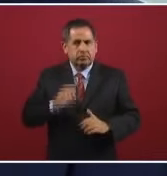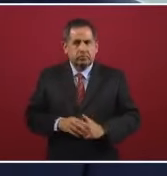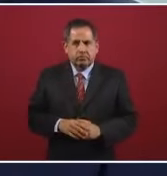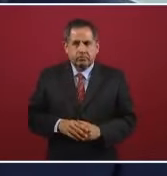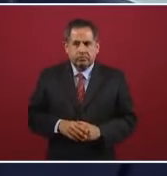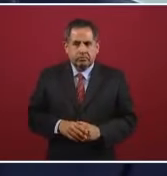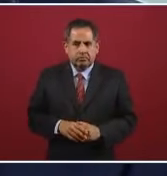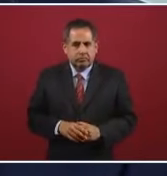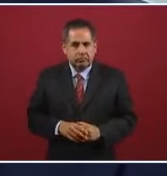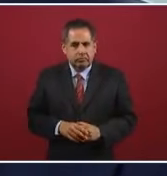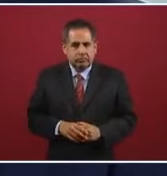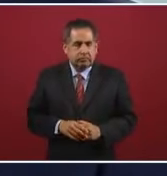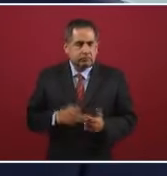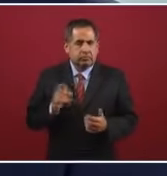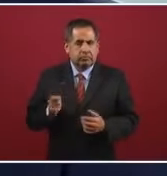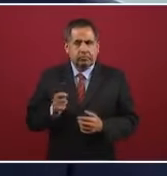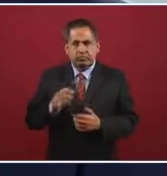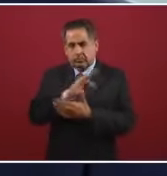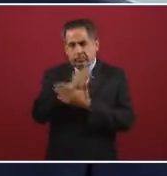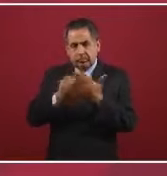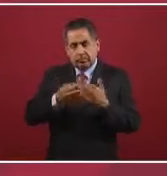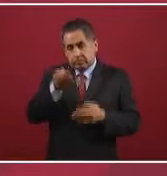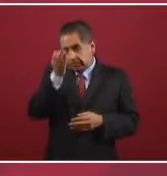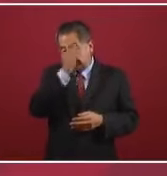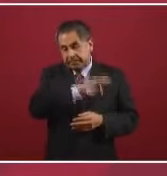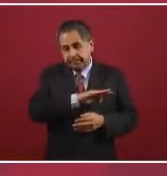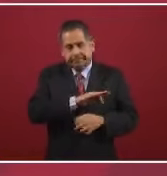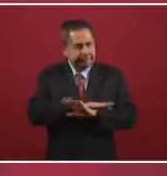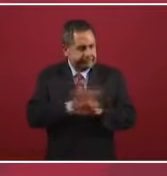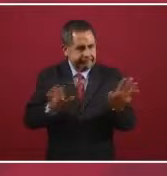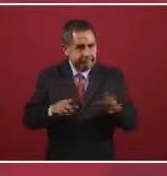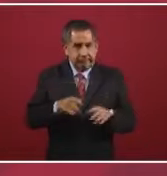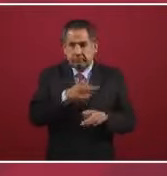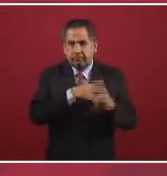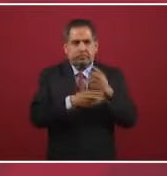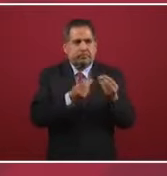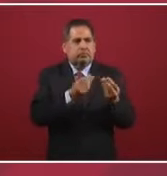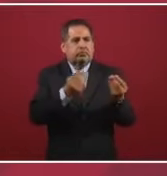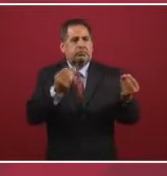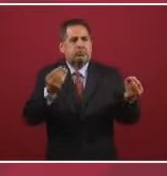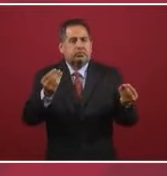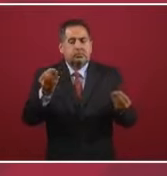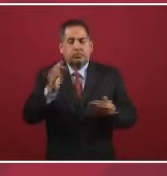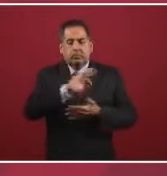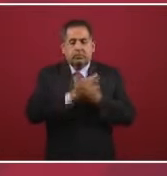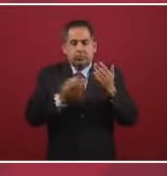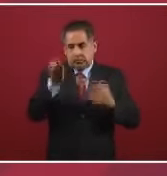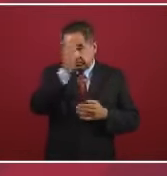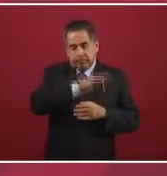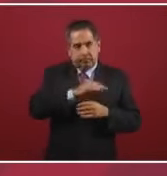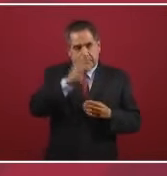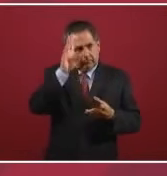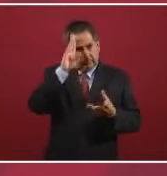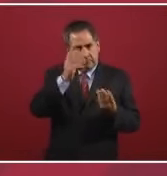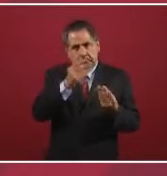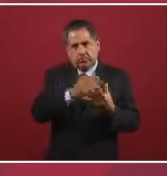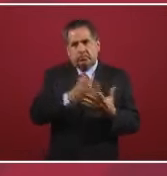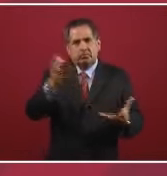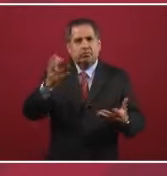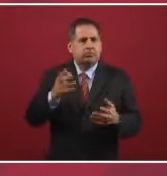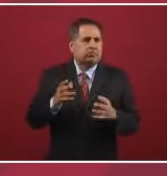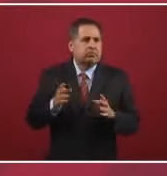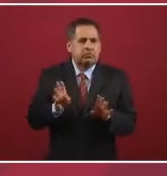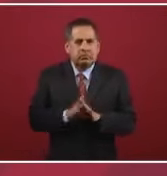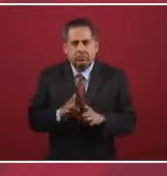Lo de las facturas falsas creció en los últimos años como